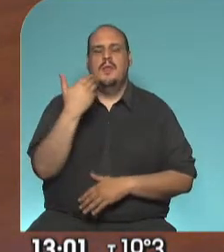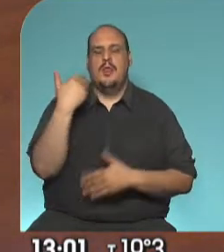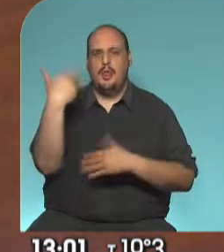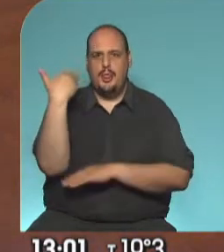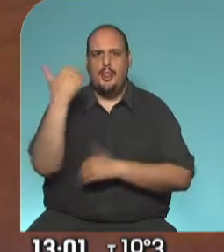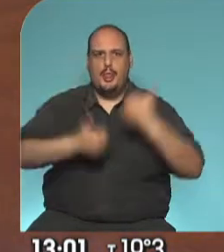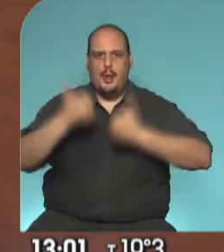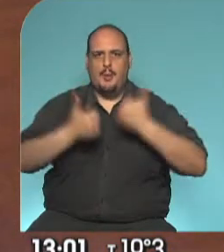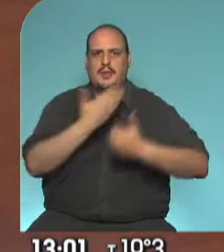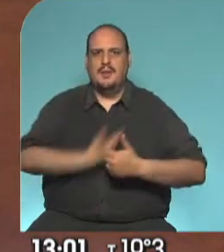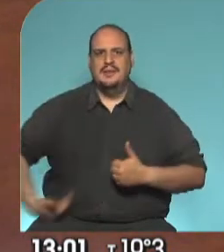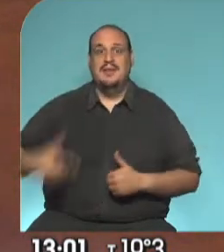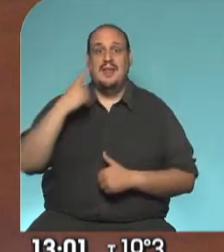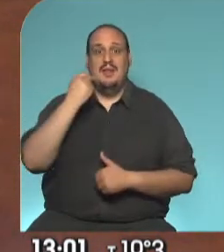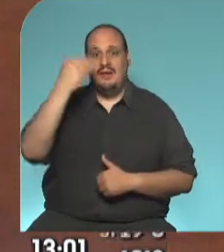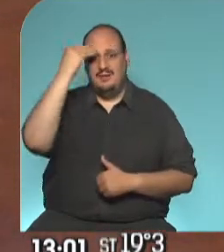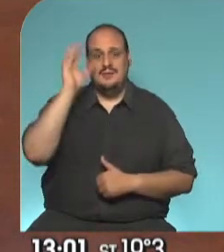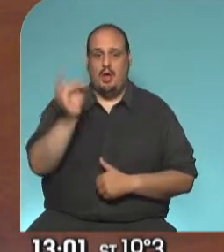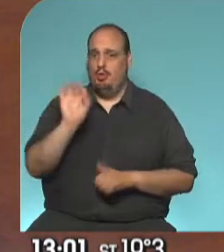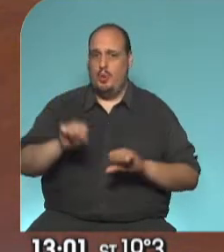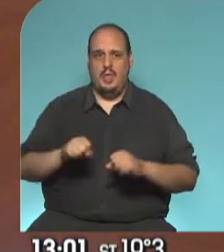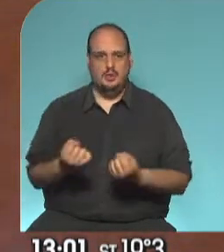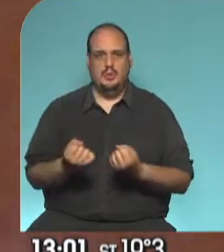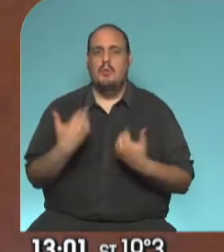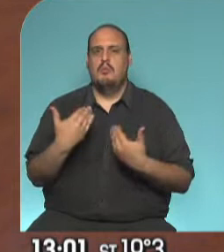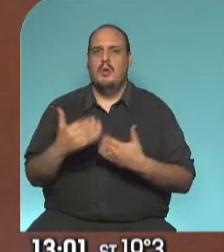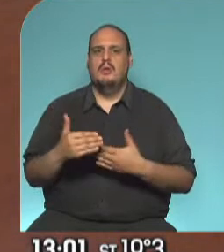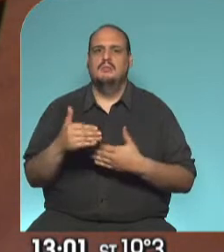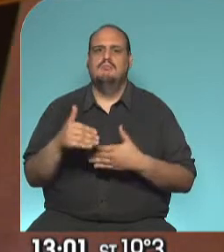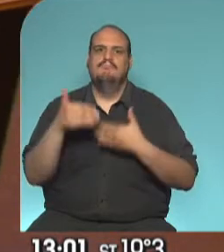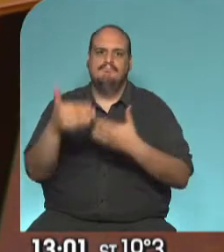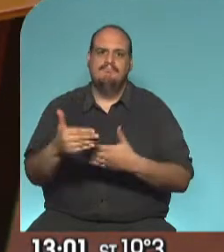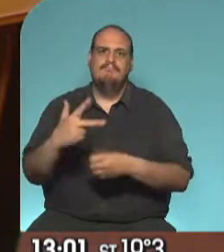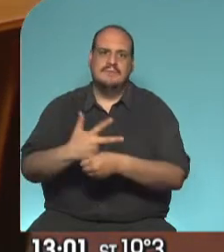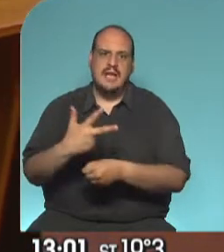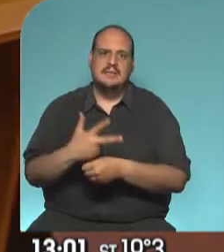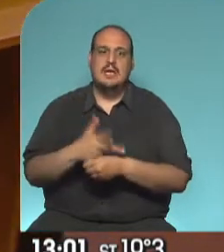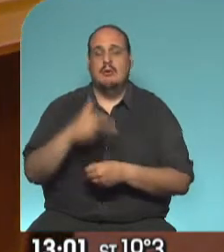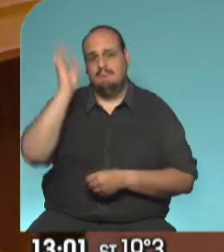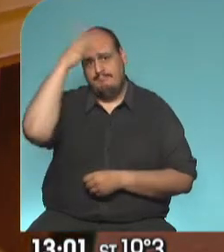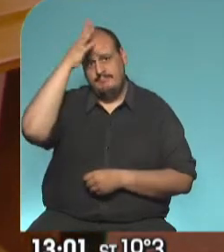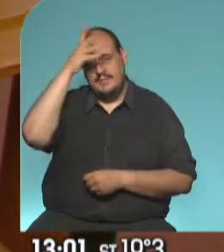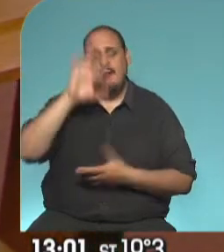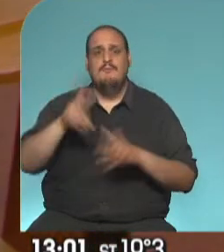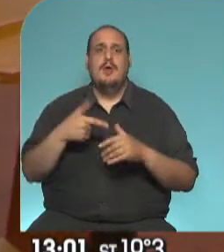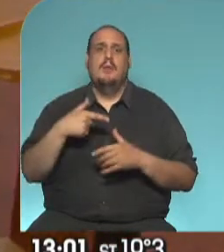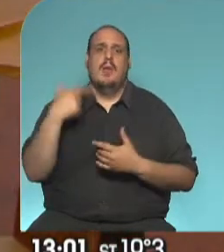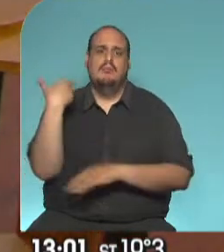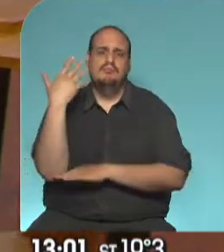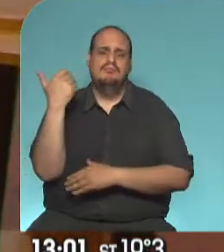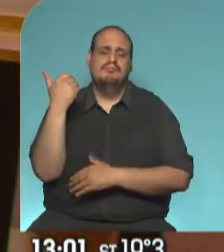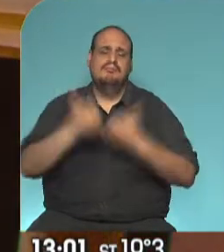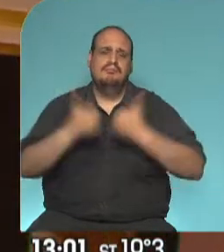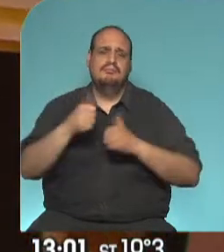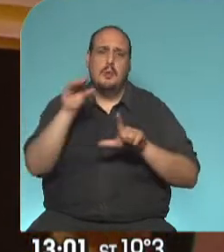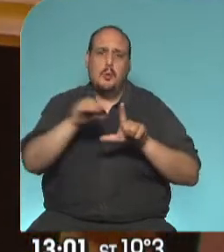programado para el 15 de octubre, así que posiblemente sea el tercero. A Trump no le gustó mucho esto de que sea virtual y es por eso que decidieron